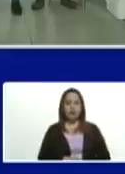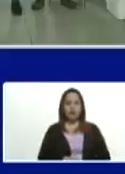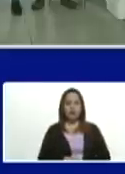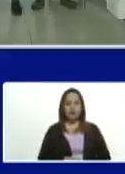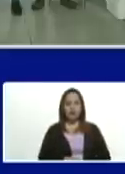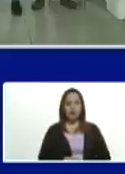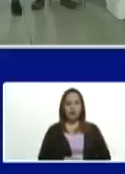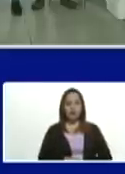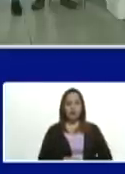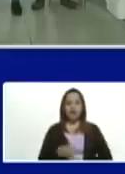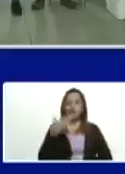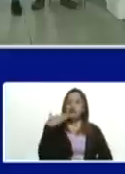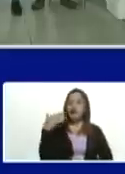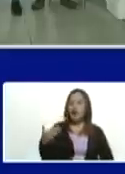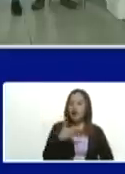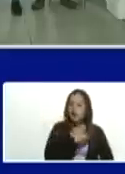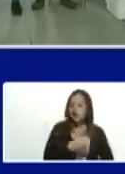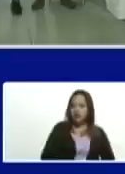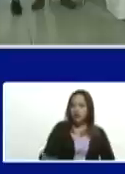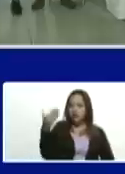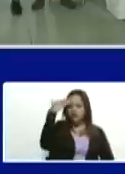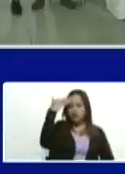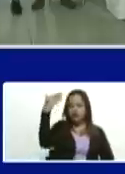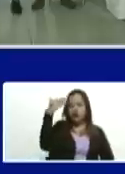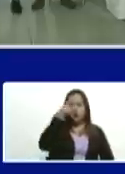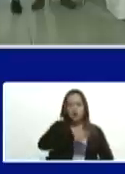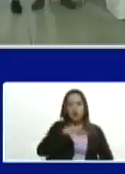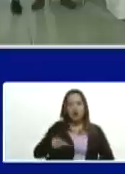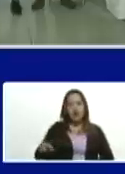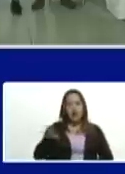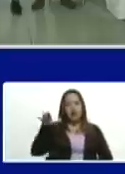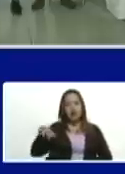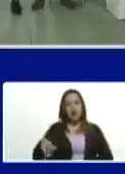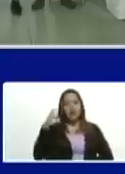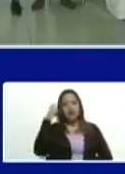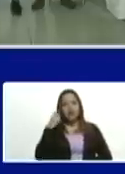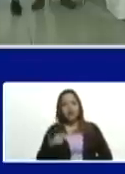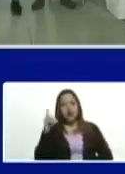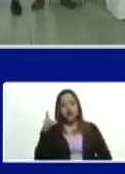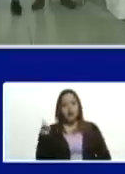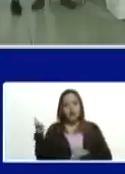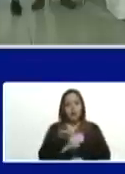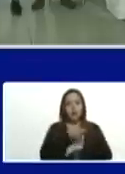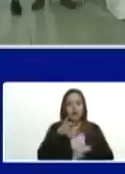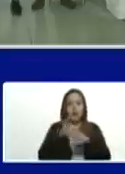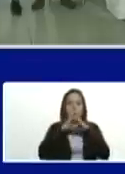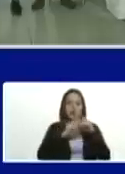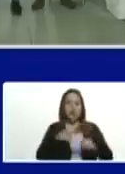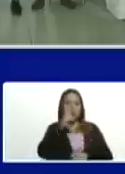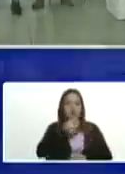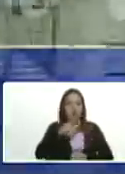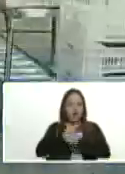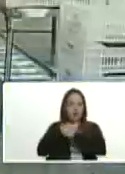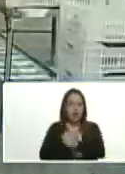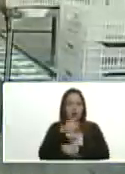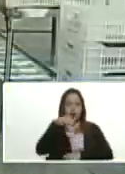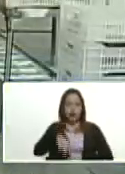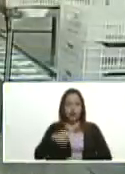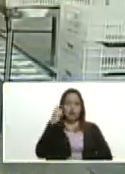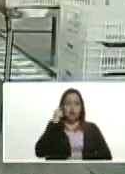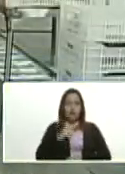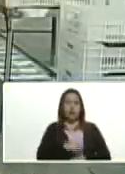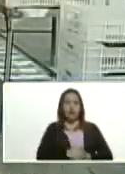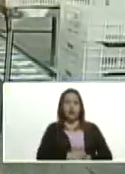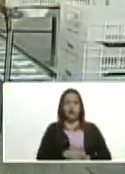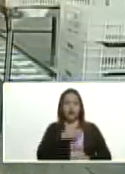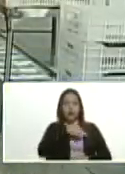Gracias, querido presidente. Un saludo a todo el pueblo del estado Sucre, a su gobernador y a todo el pueblo amado del estado Sucre. Nosotros